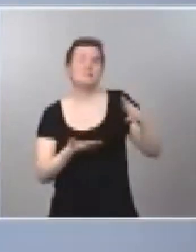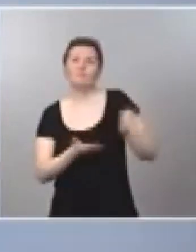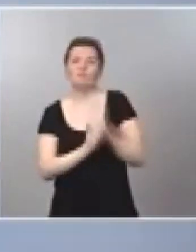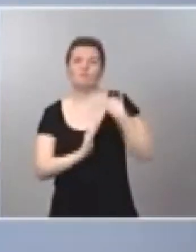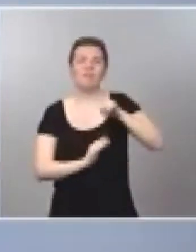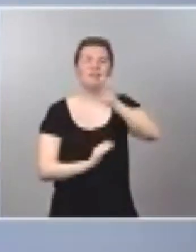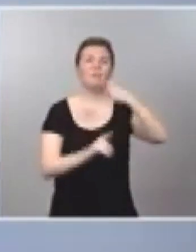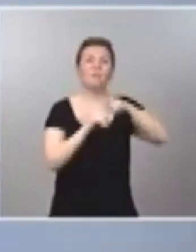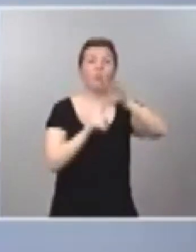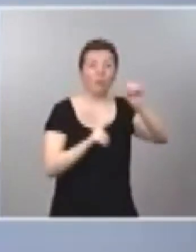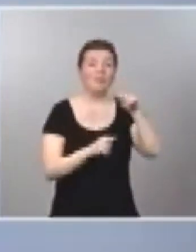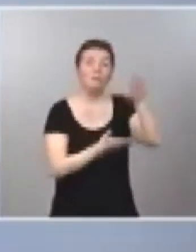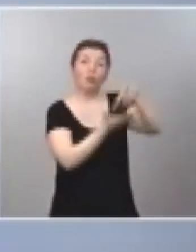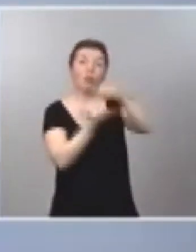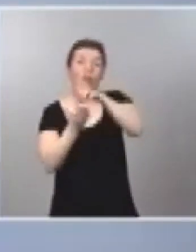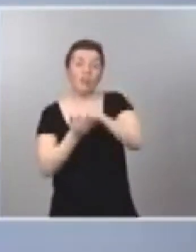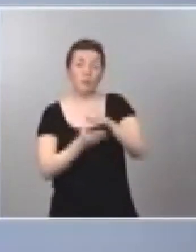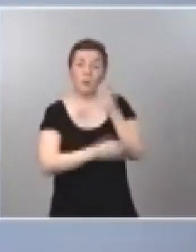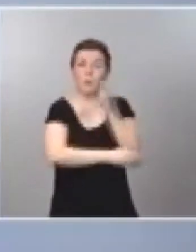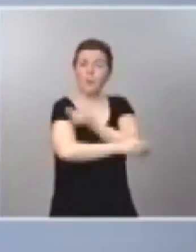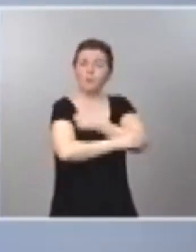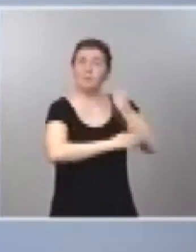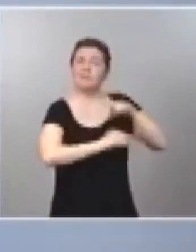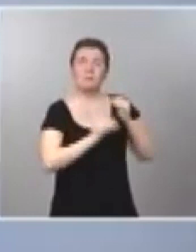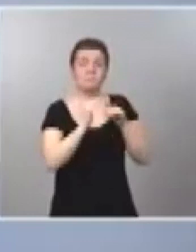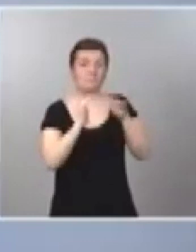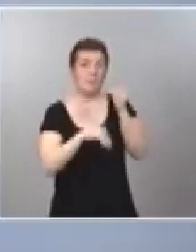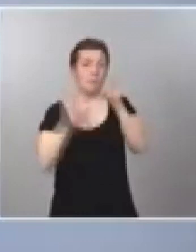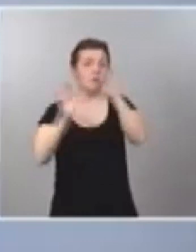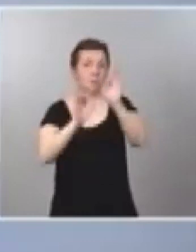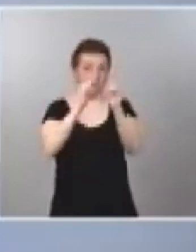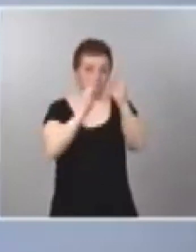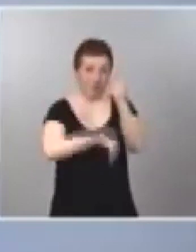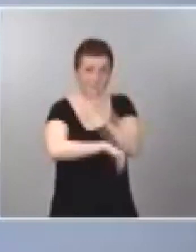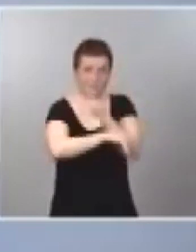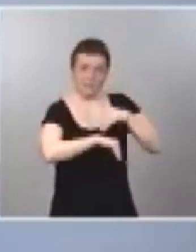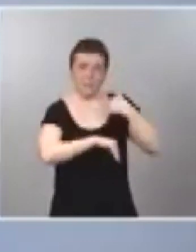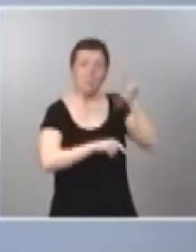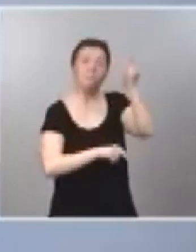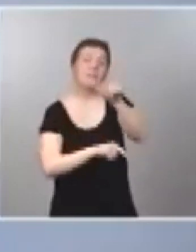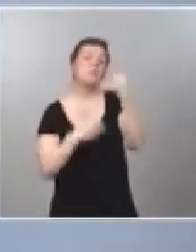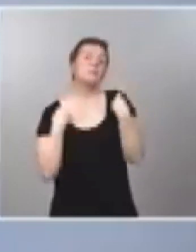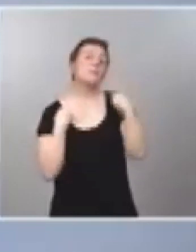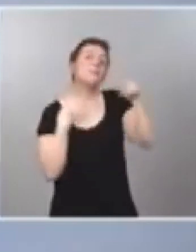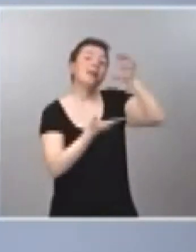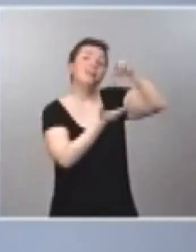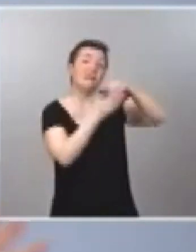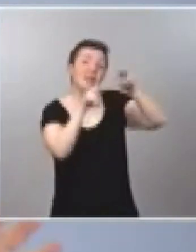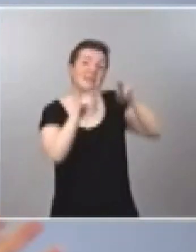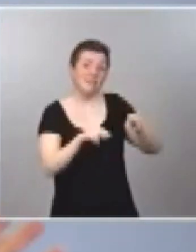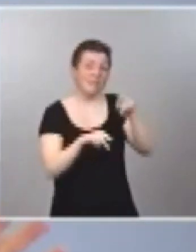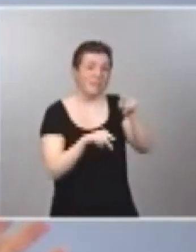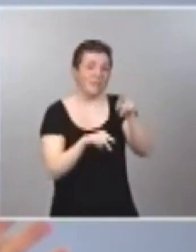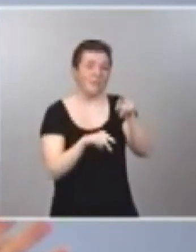Pues bien, en estos centros donde la cobertura vacunal sea superior al 80%, las personas que residen en esos centros no